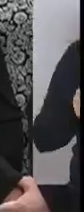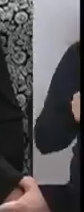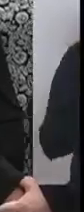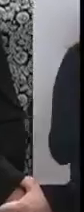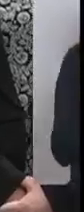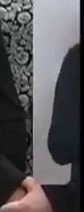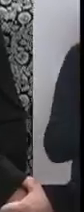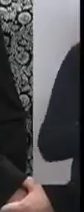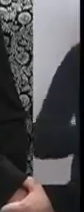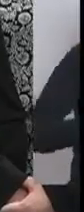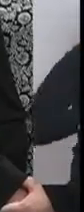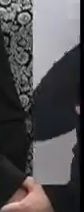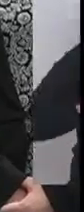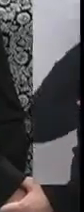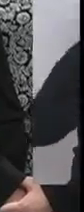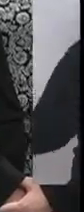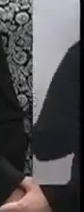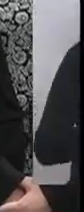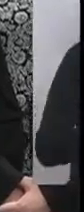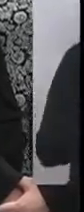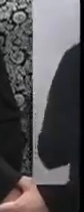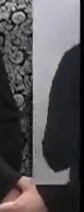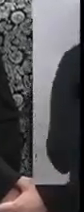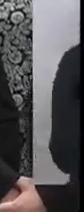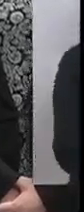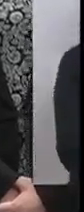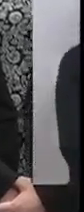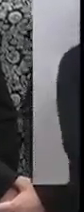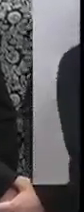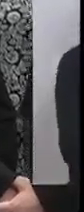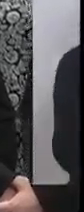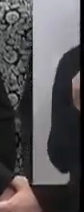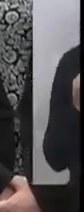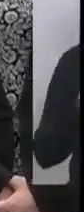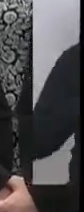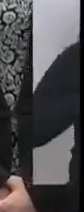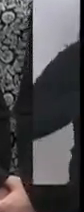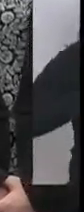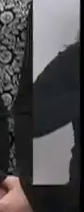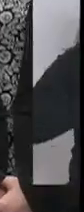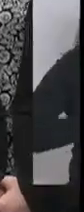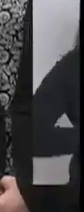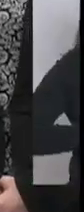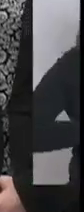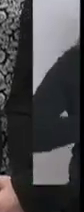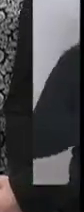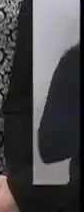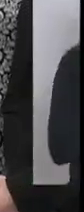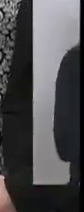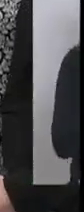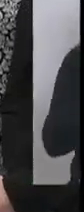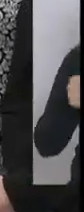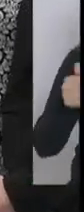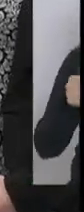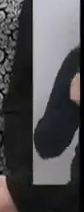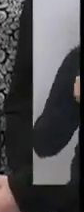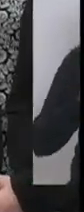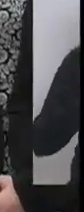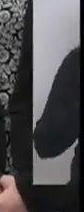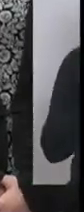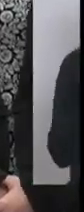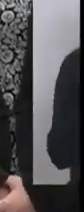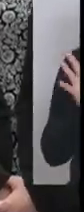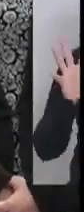comprensión, sí, el nivel de comprensión lectora es de un 2%. Lo que me gustaría preguntarle a propósito de